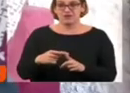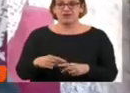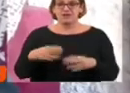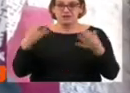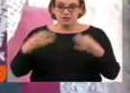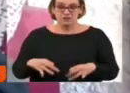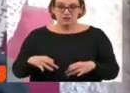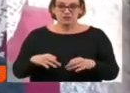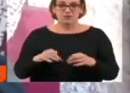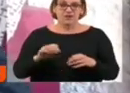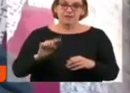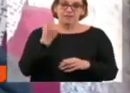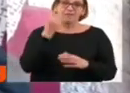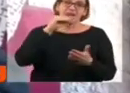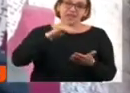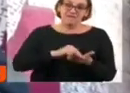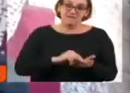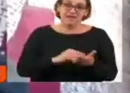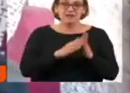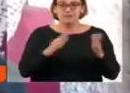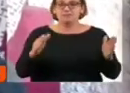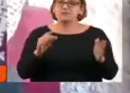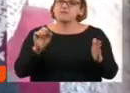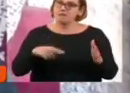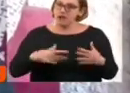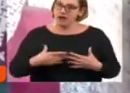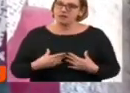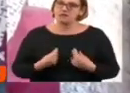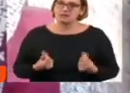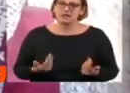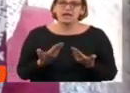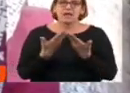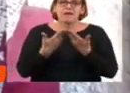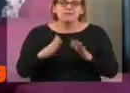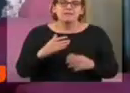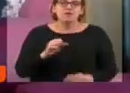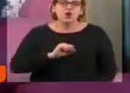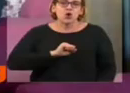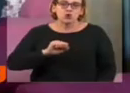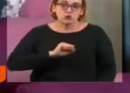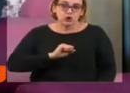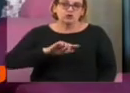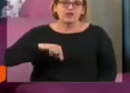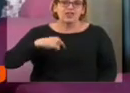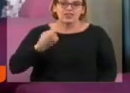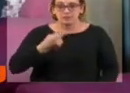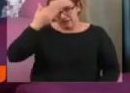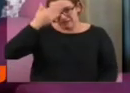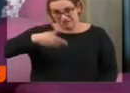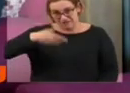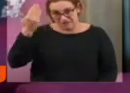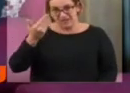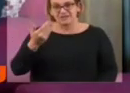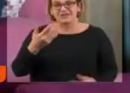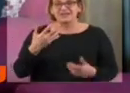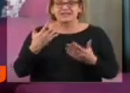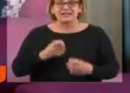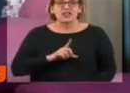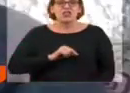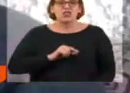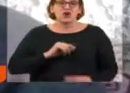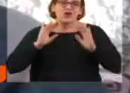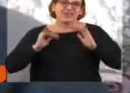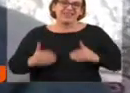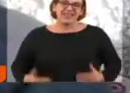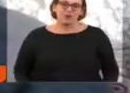pasé bastante mal. Comenzó con apenas una tos, pero luego llegó la fiebre y el intenso dolor corporal.